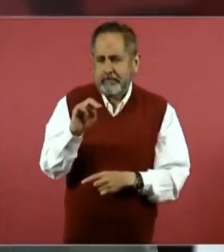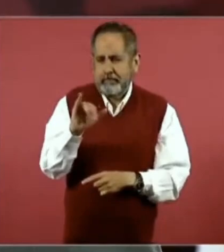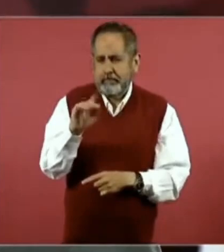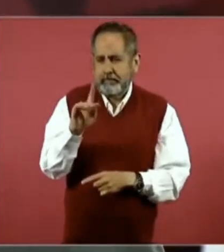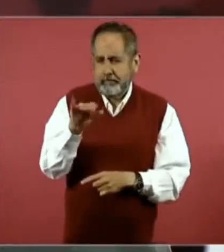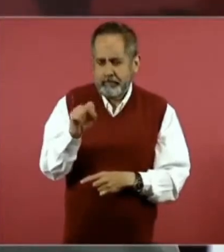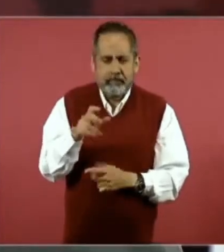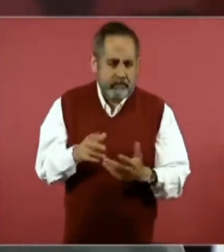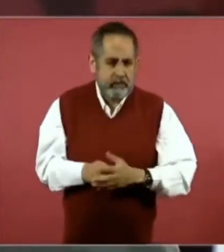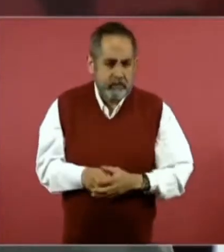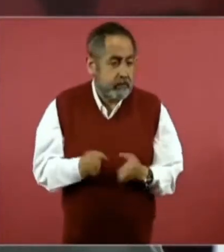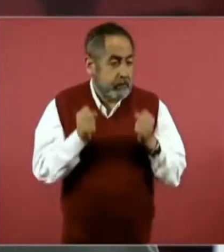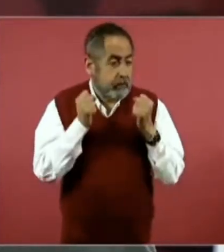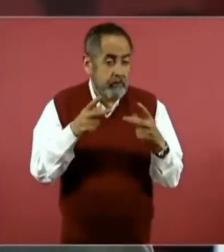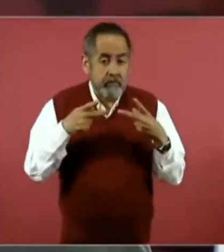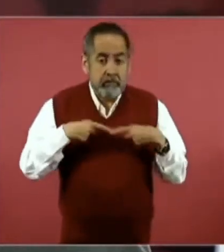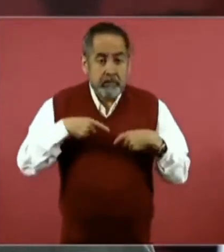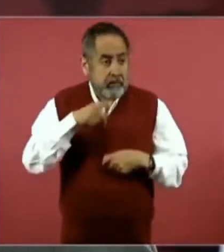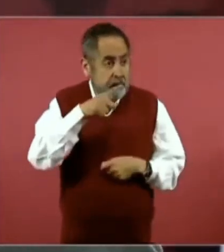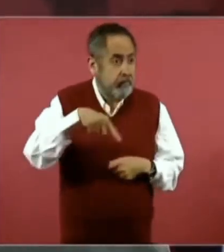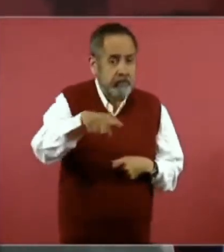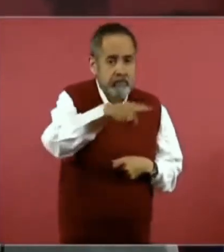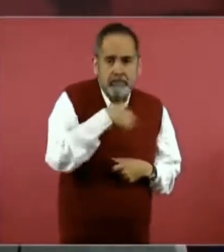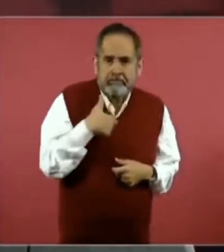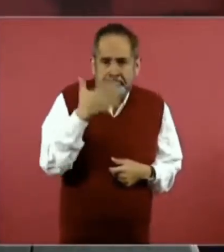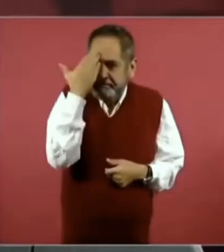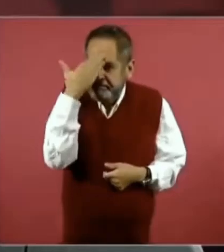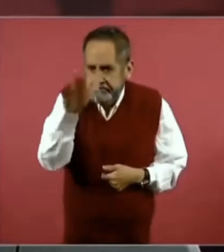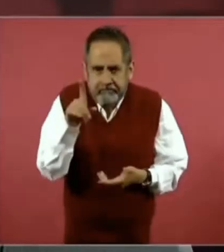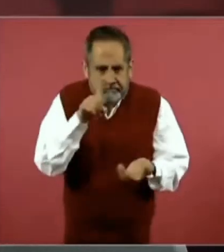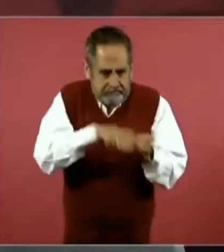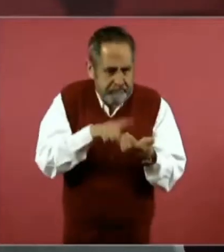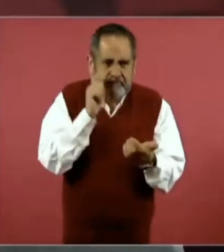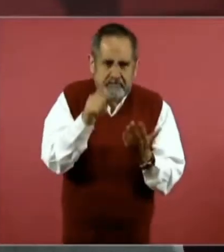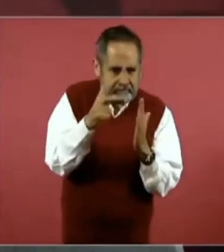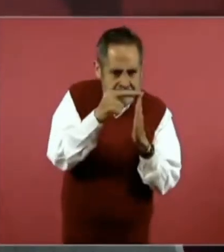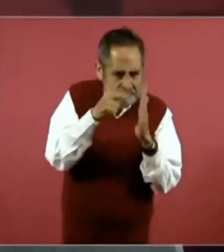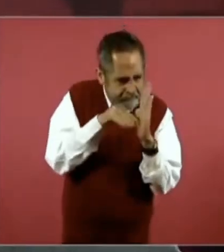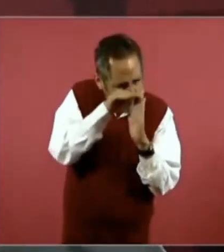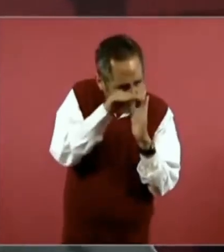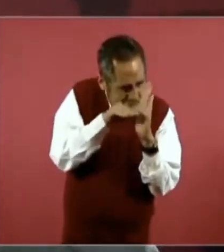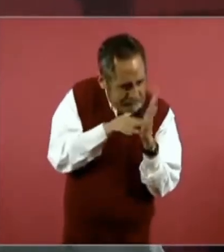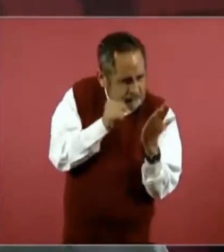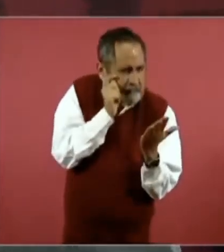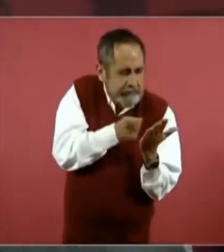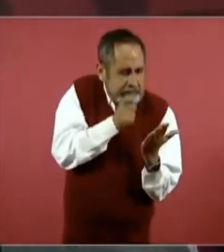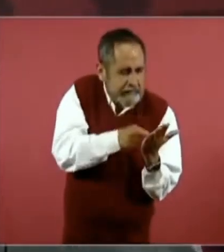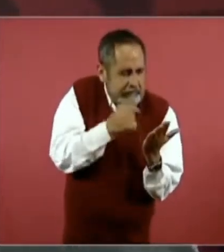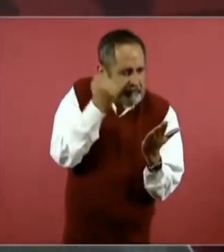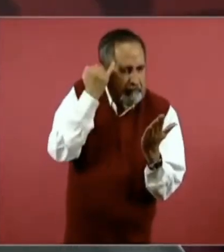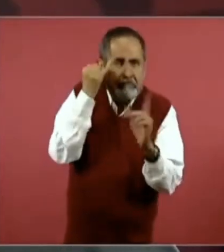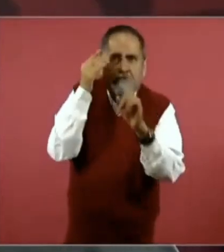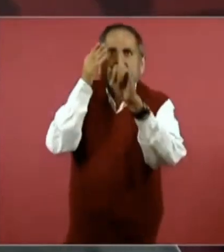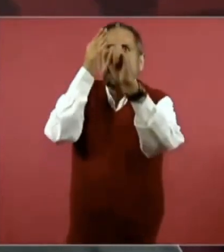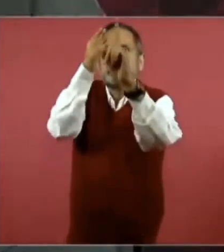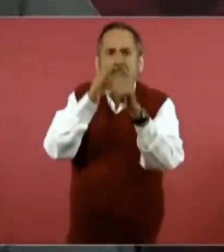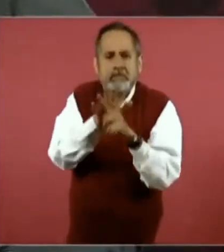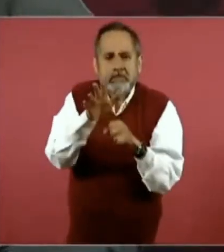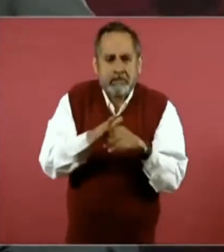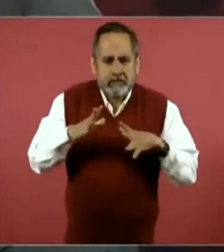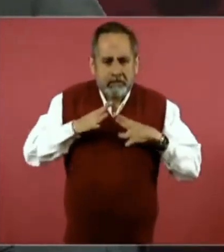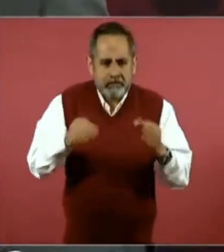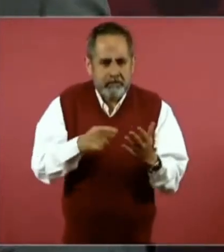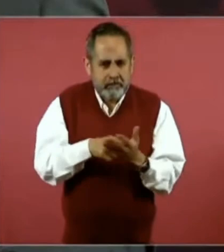Muchos militantes no conocen, ni siquiera, pero